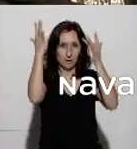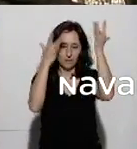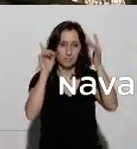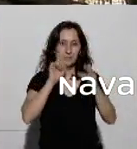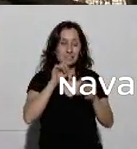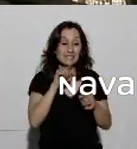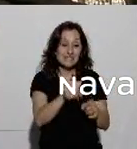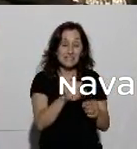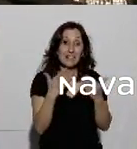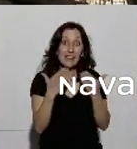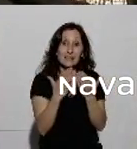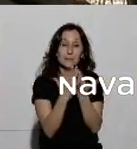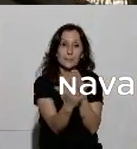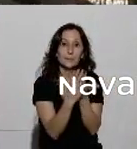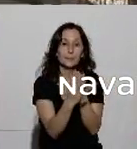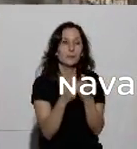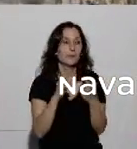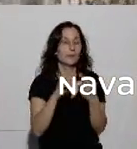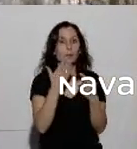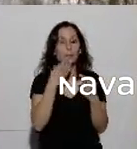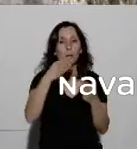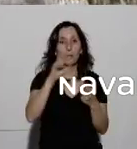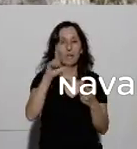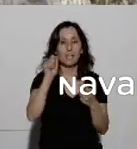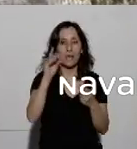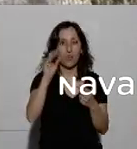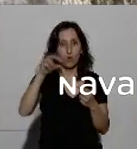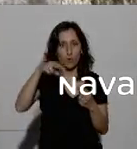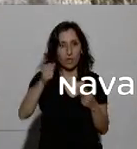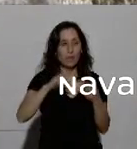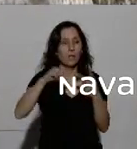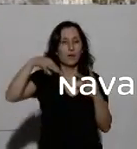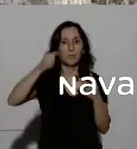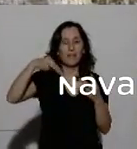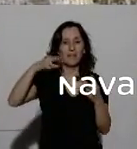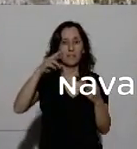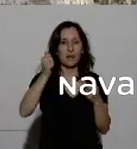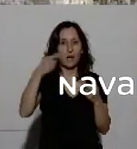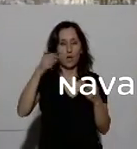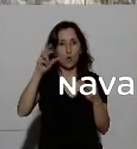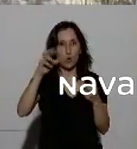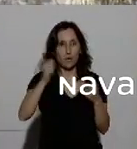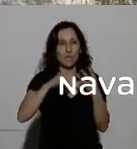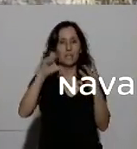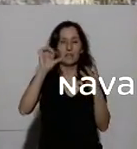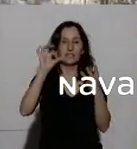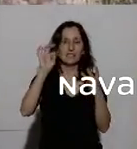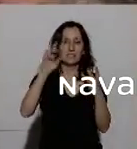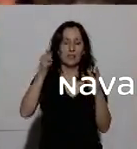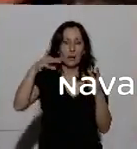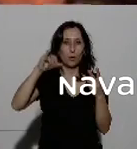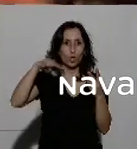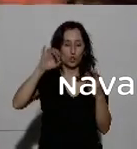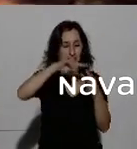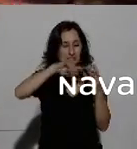sacaban de plantas, de la belladona, de la mandrágora, del estramonio. Las mezclaban, hacían un